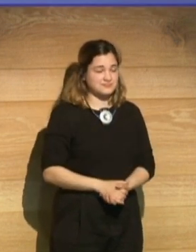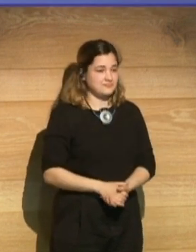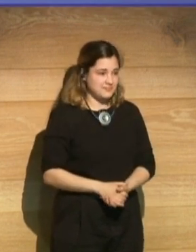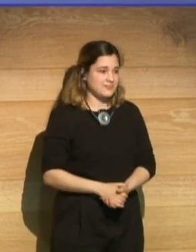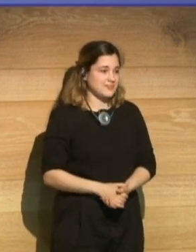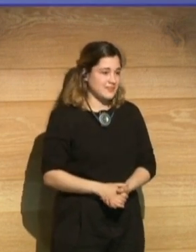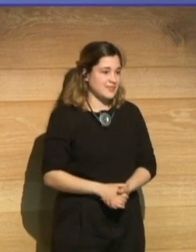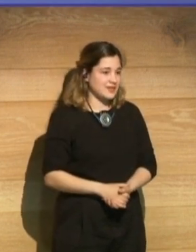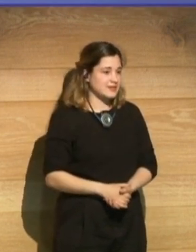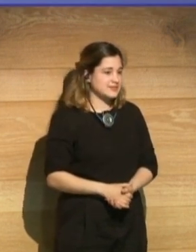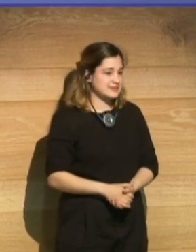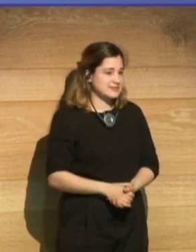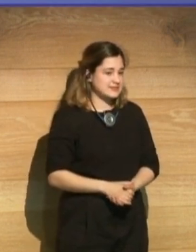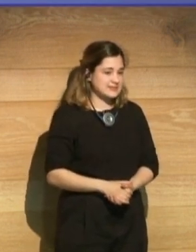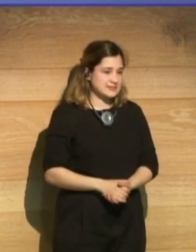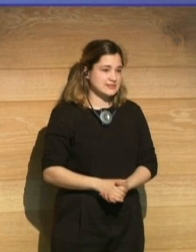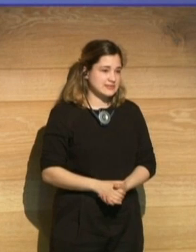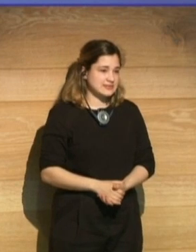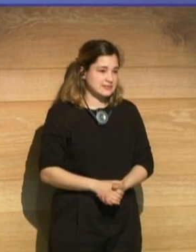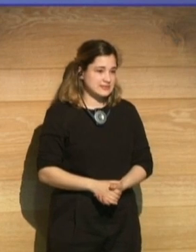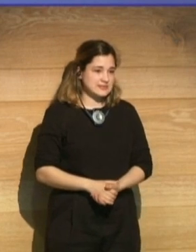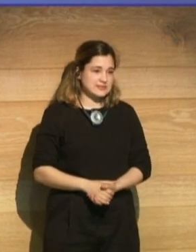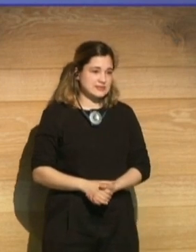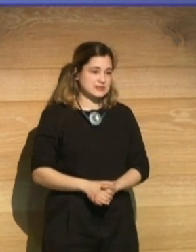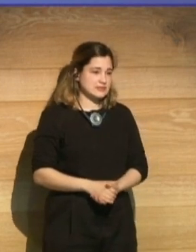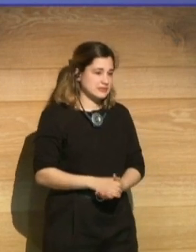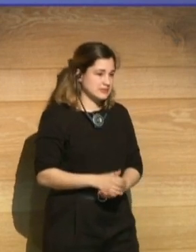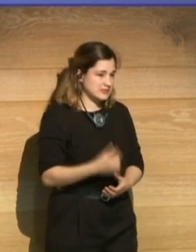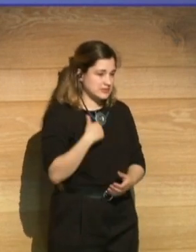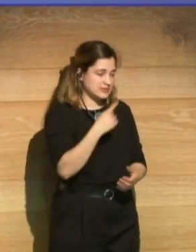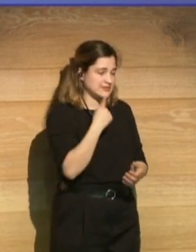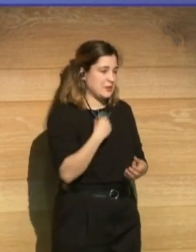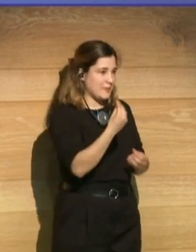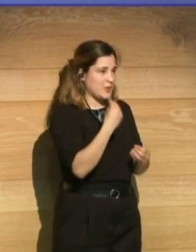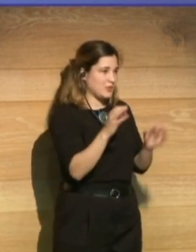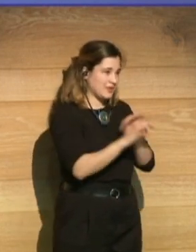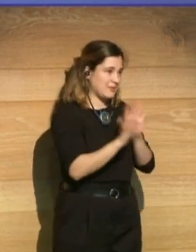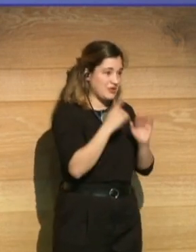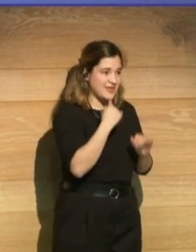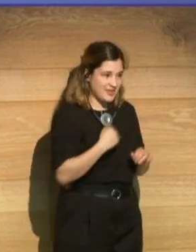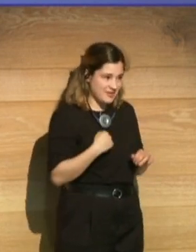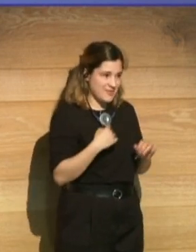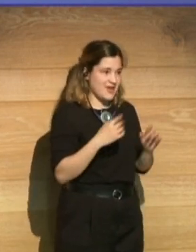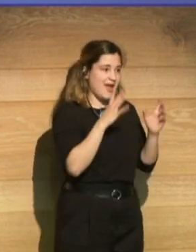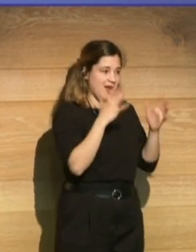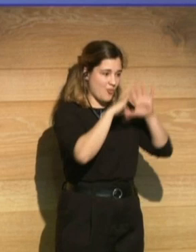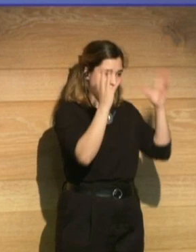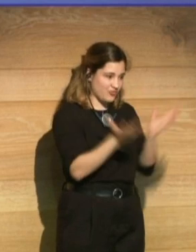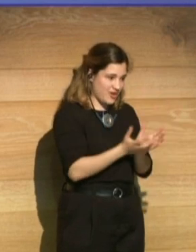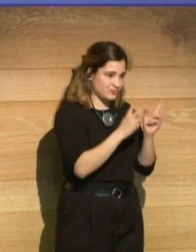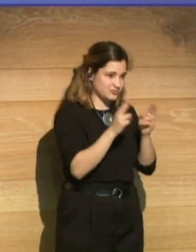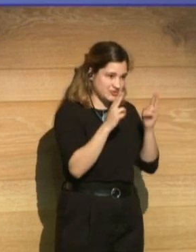Eh, Le permito que me haya dicho que una pregunta era incorrecta, pero ya lo de decirme que tiene una exclusión mundial pero que no me la puede dar, eso es más difícil